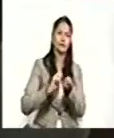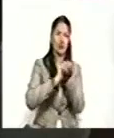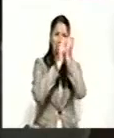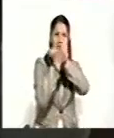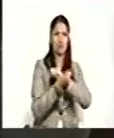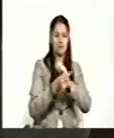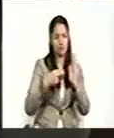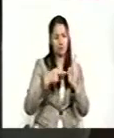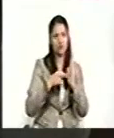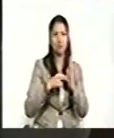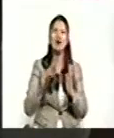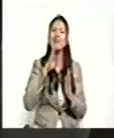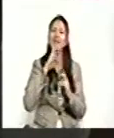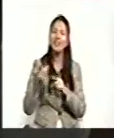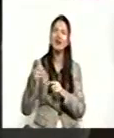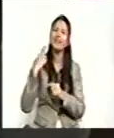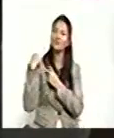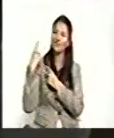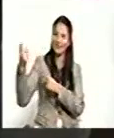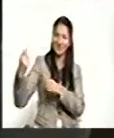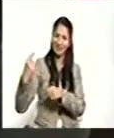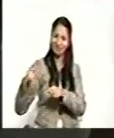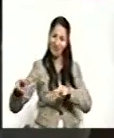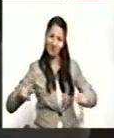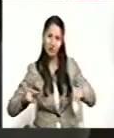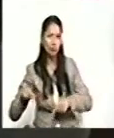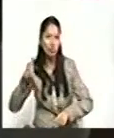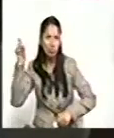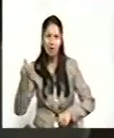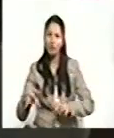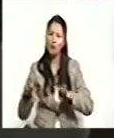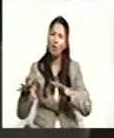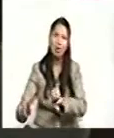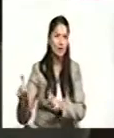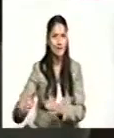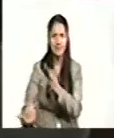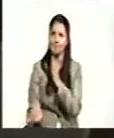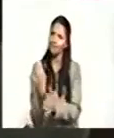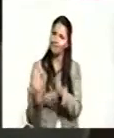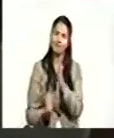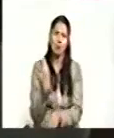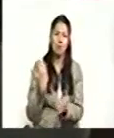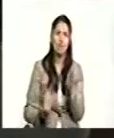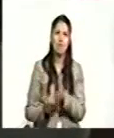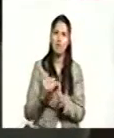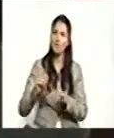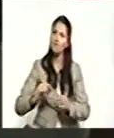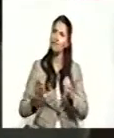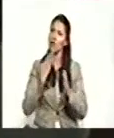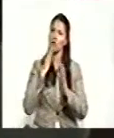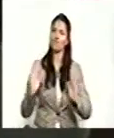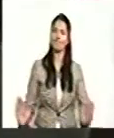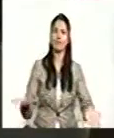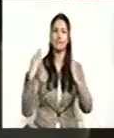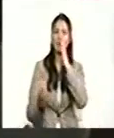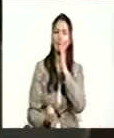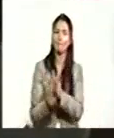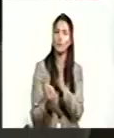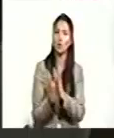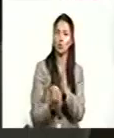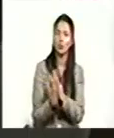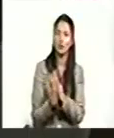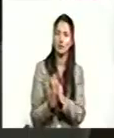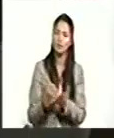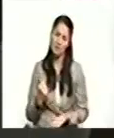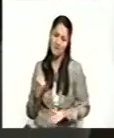concesionaria del viejo Puerto a modernizarlo para la productividad en Buenaventura con una